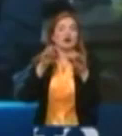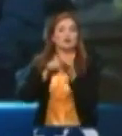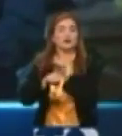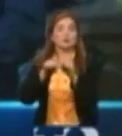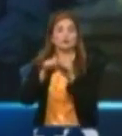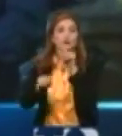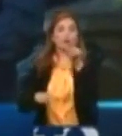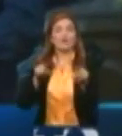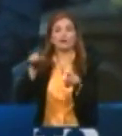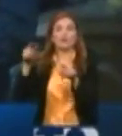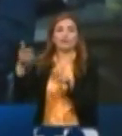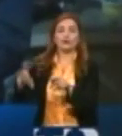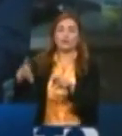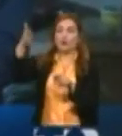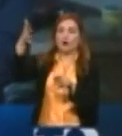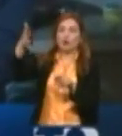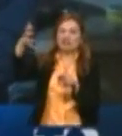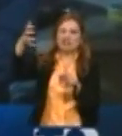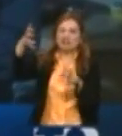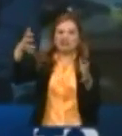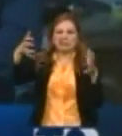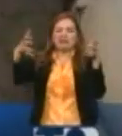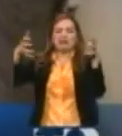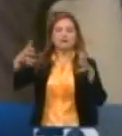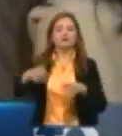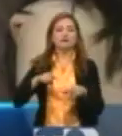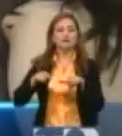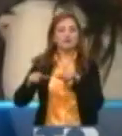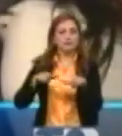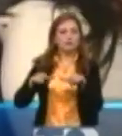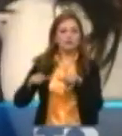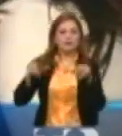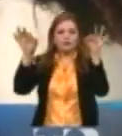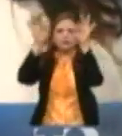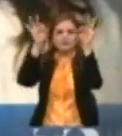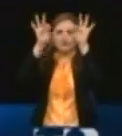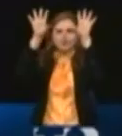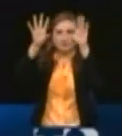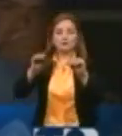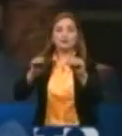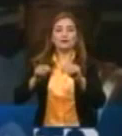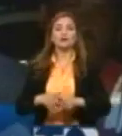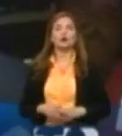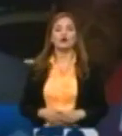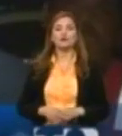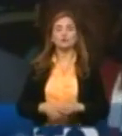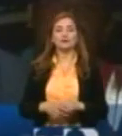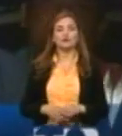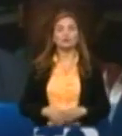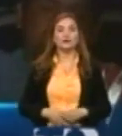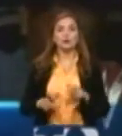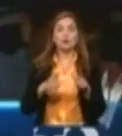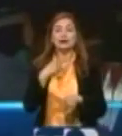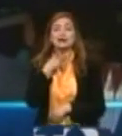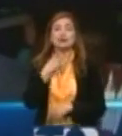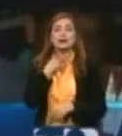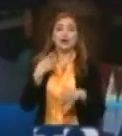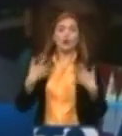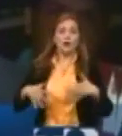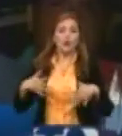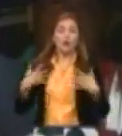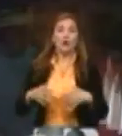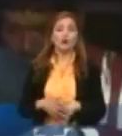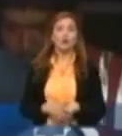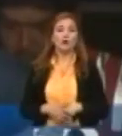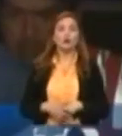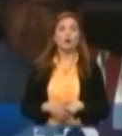casas, algunas paredes se cuartearon, en varios sectores se fue la energía eléctrica. Ha asustado muchísimo la población, tenemos gran parte de